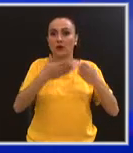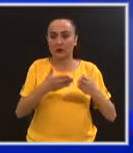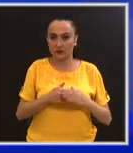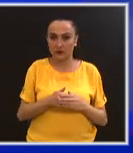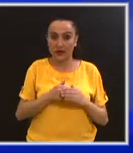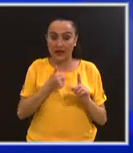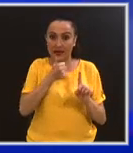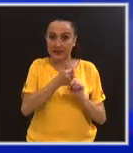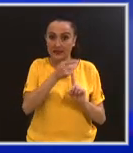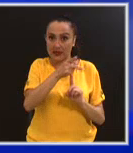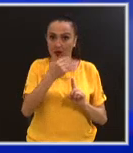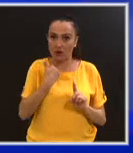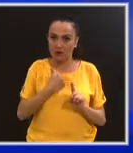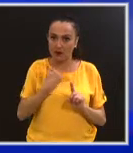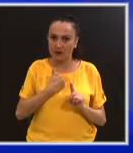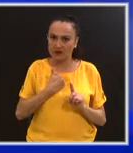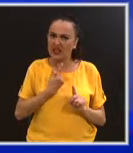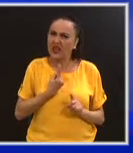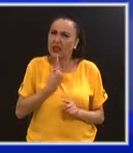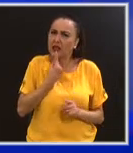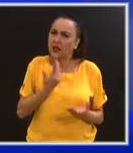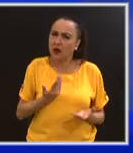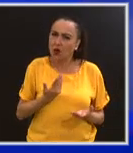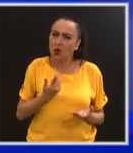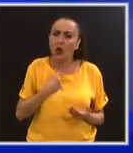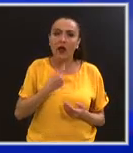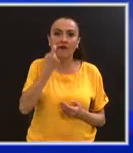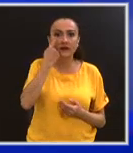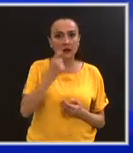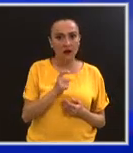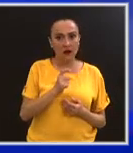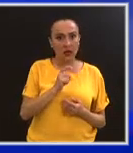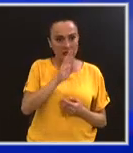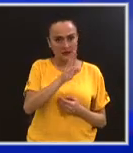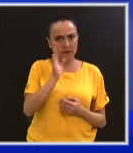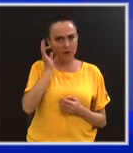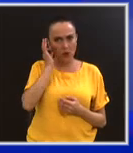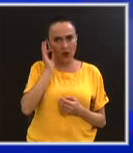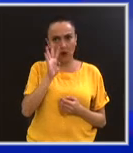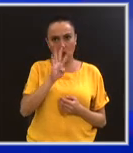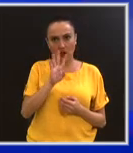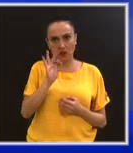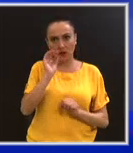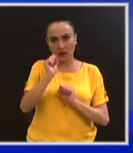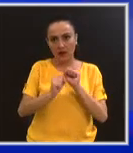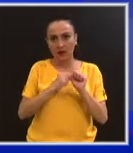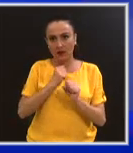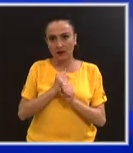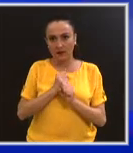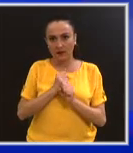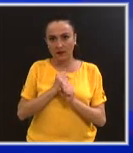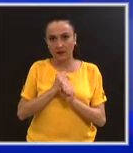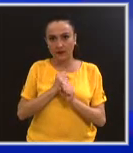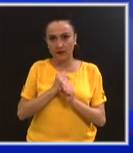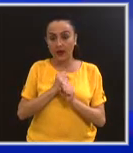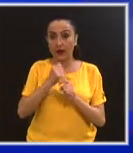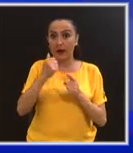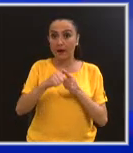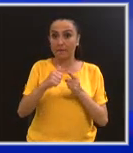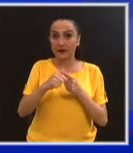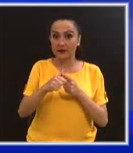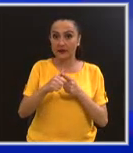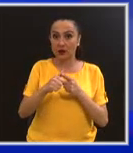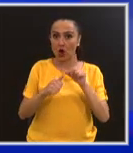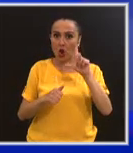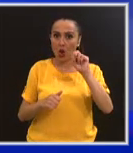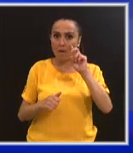a este hombre qué dijo ante la fiscalía esta mujer de 49 años de apellidos